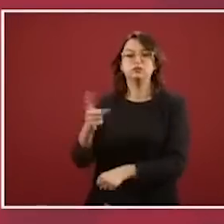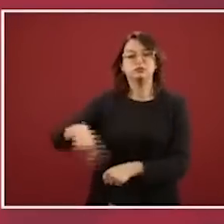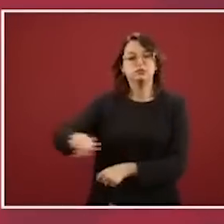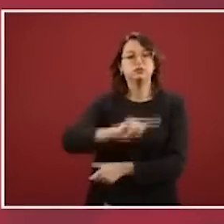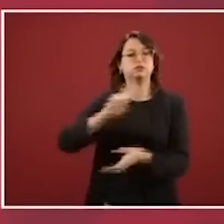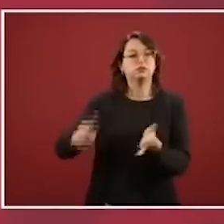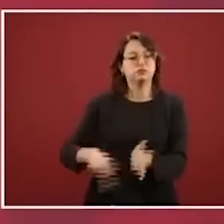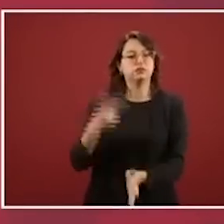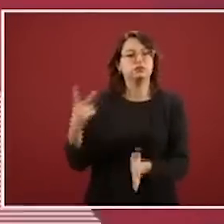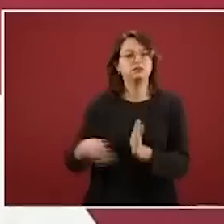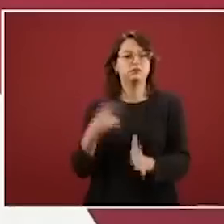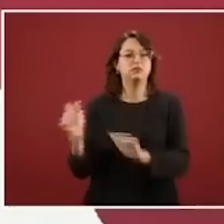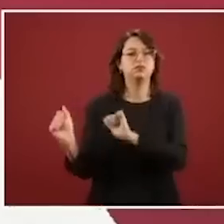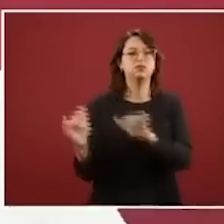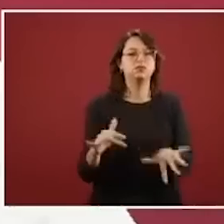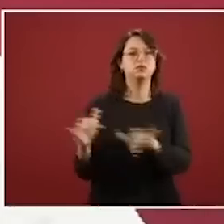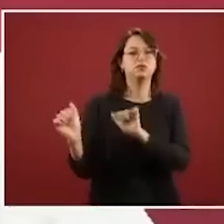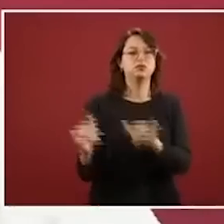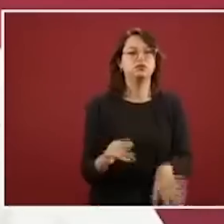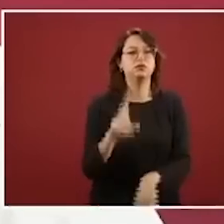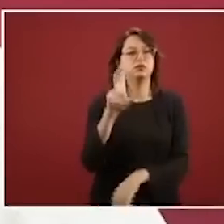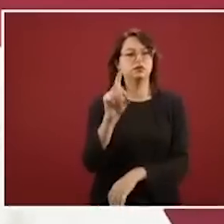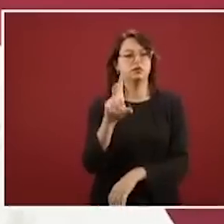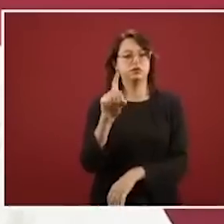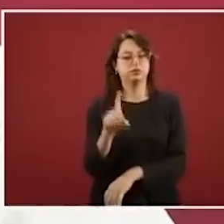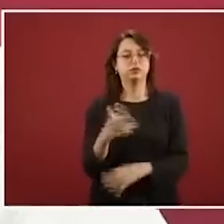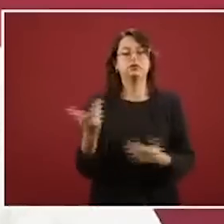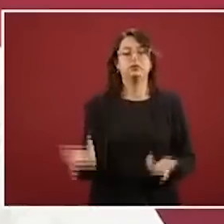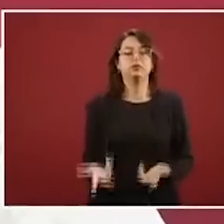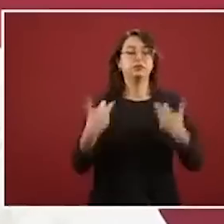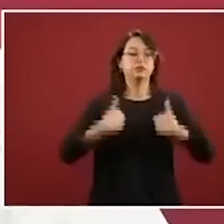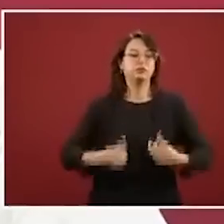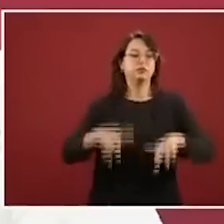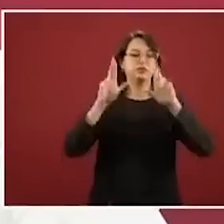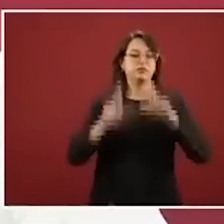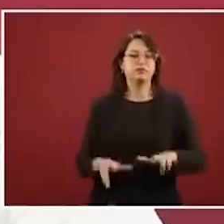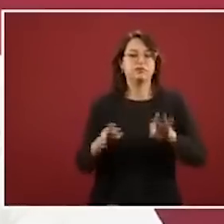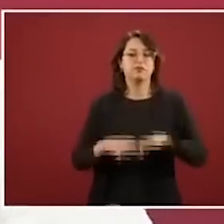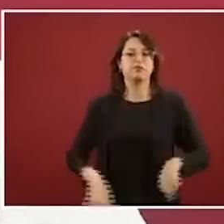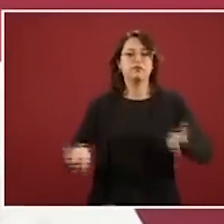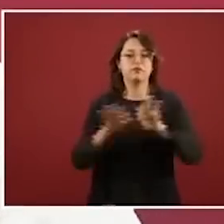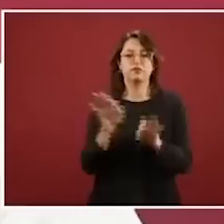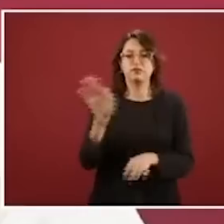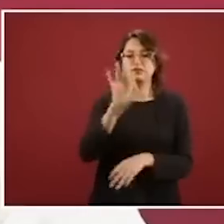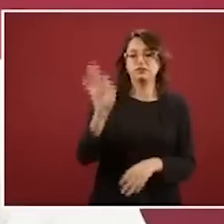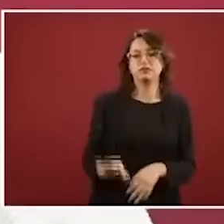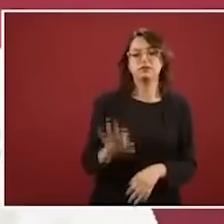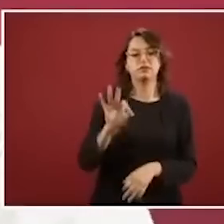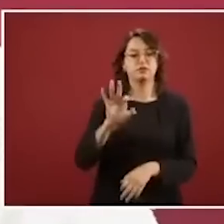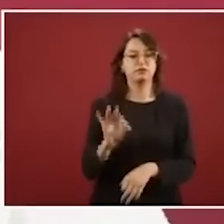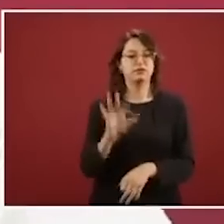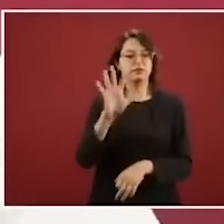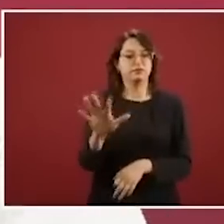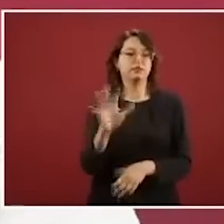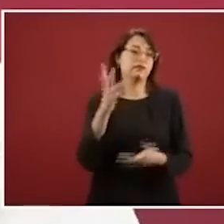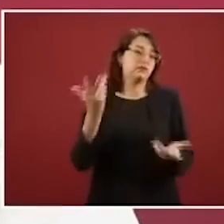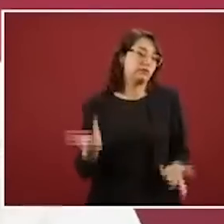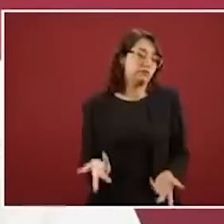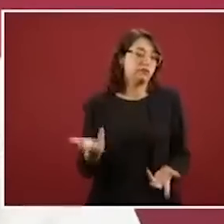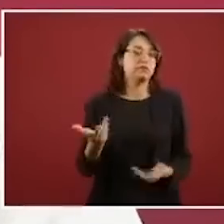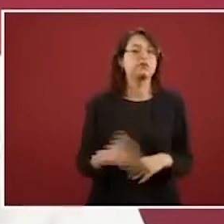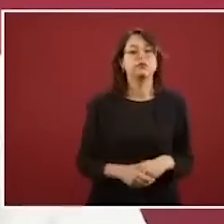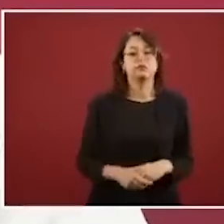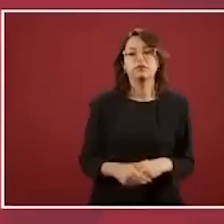asambleas, pues una representación muy importante de un porcentaje del 75% del total de